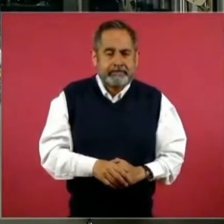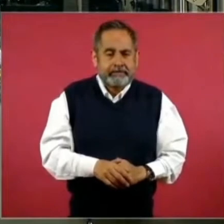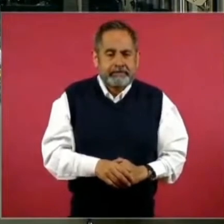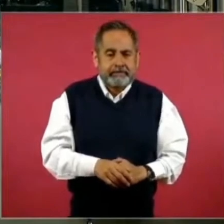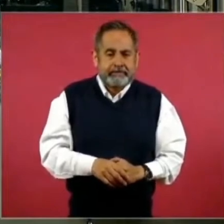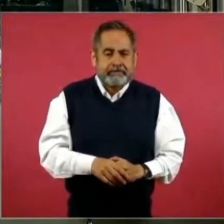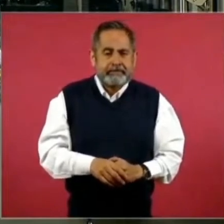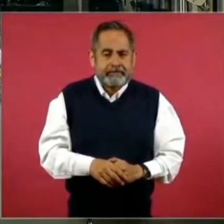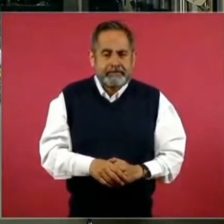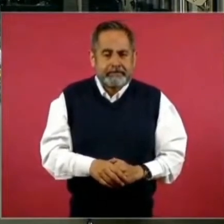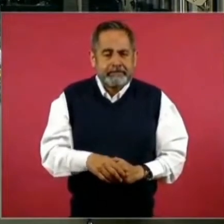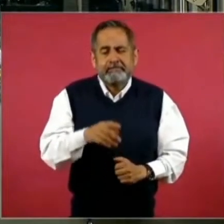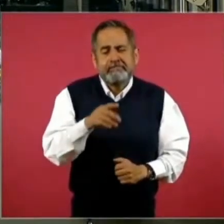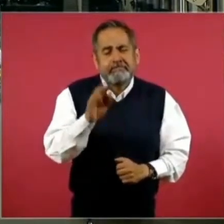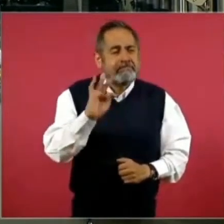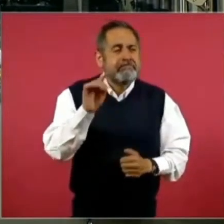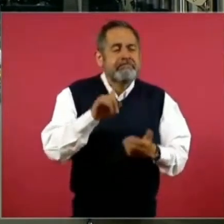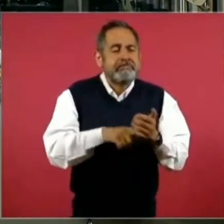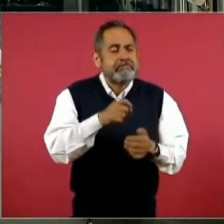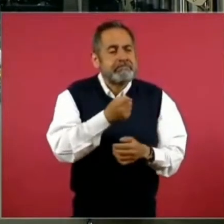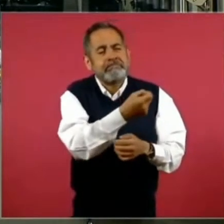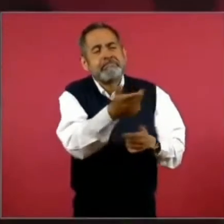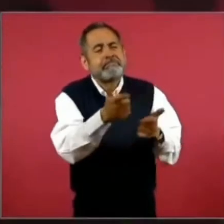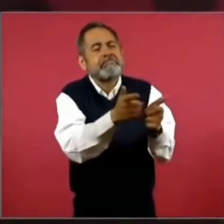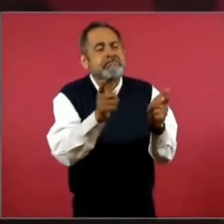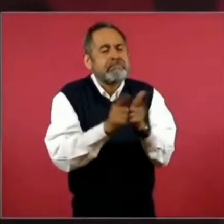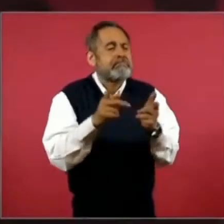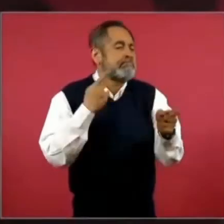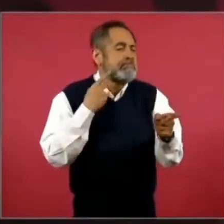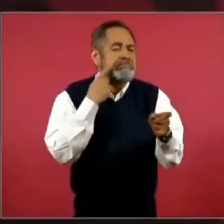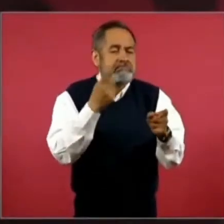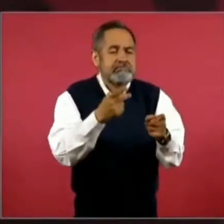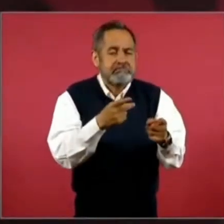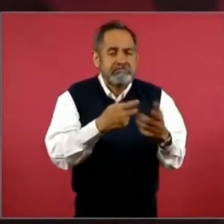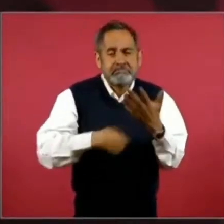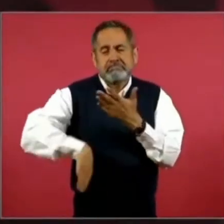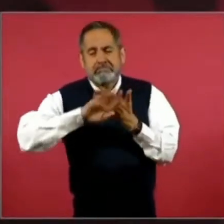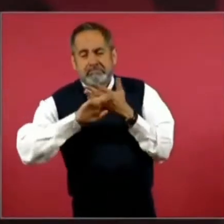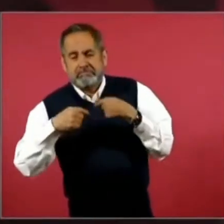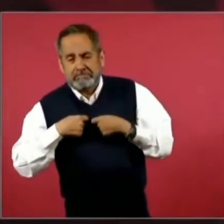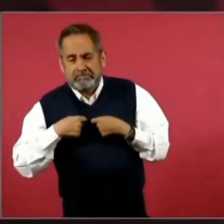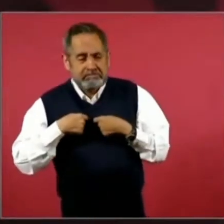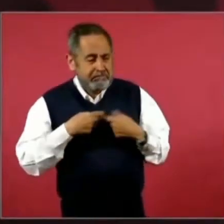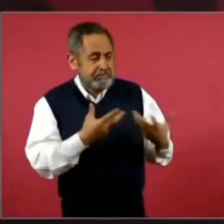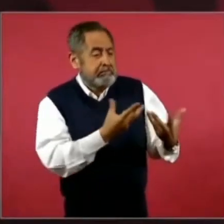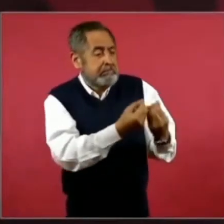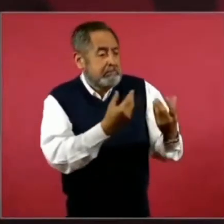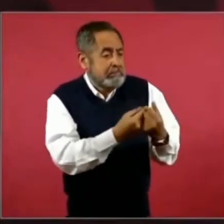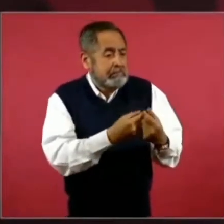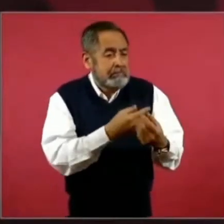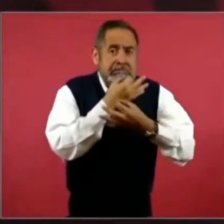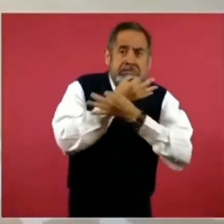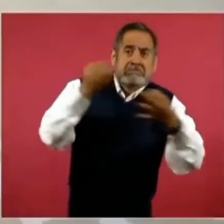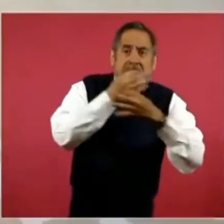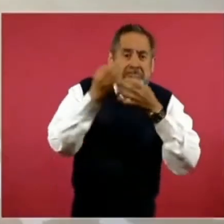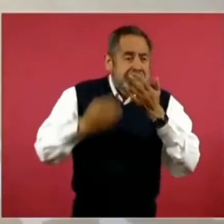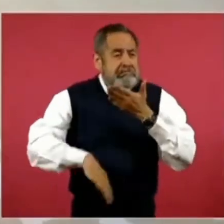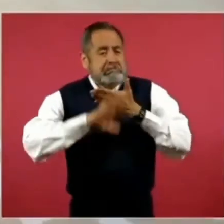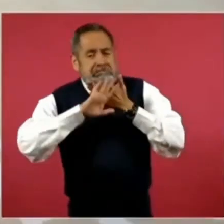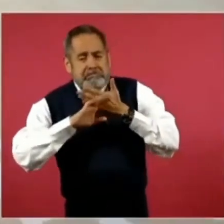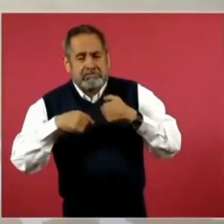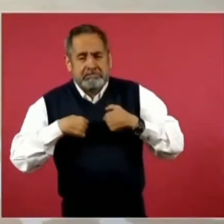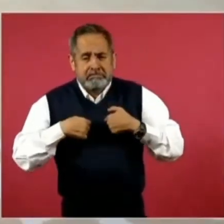este grupos políticos contrarios a nosotros y no pasa